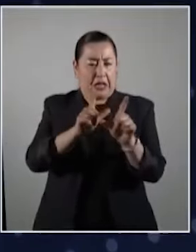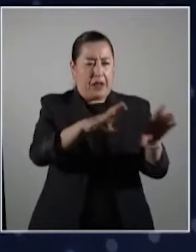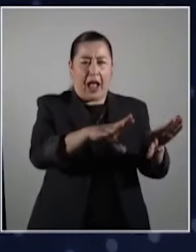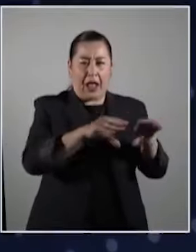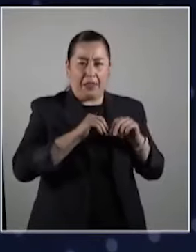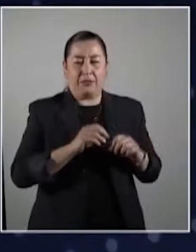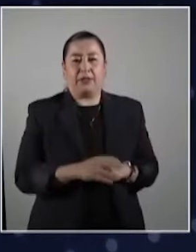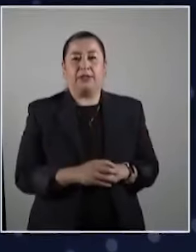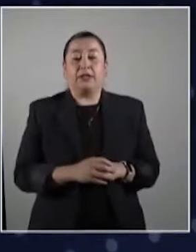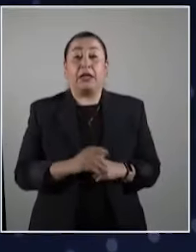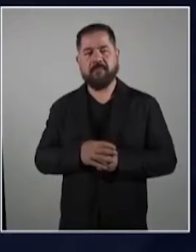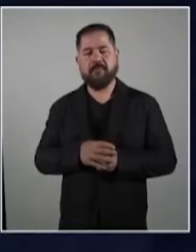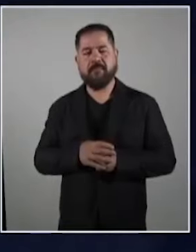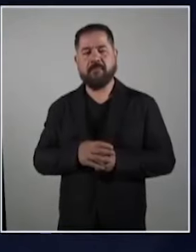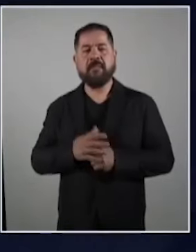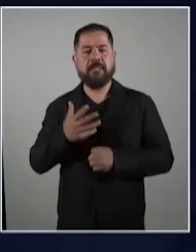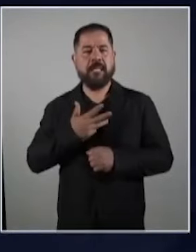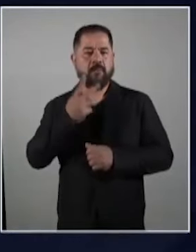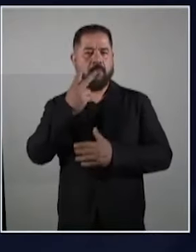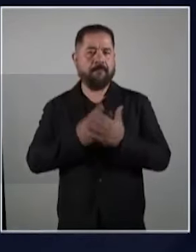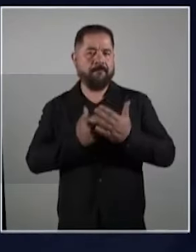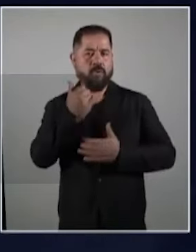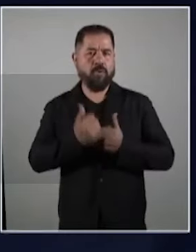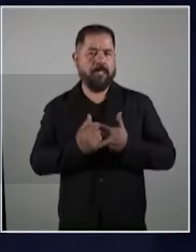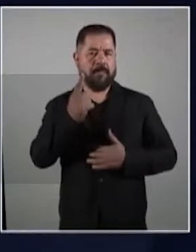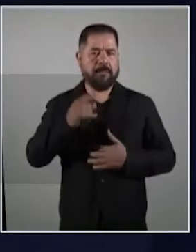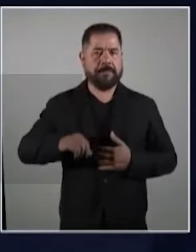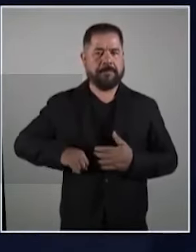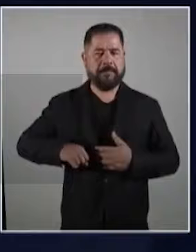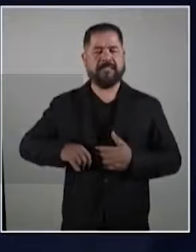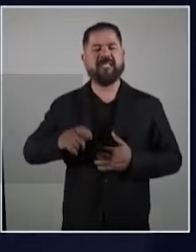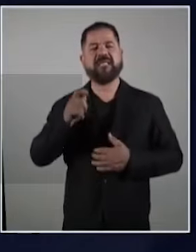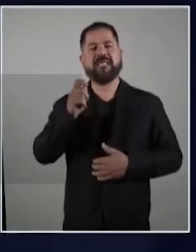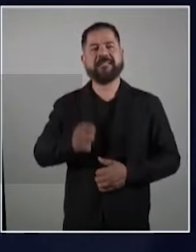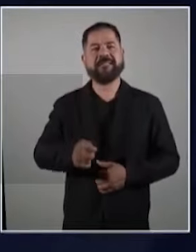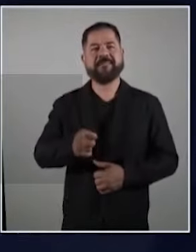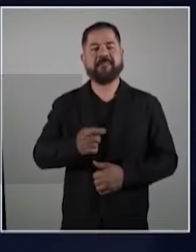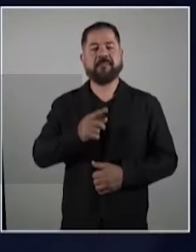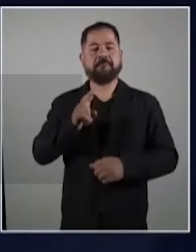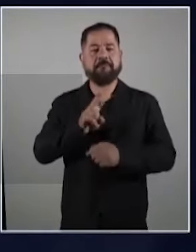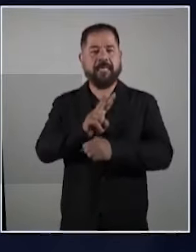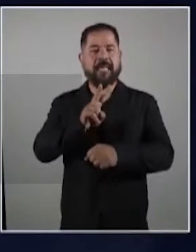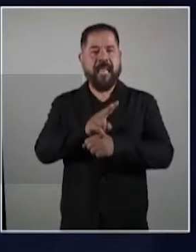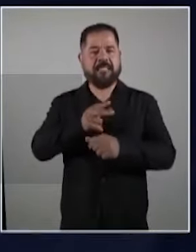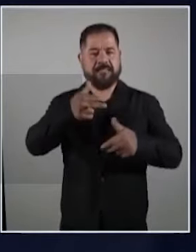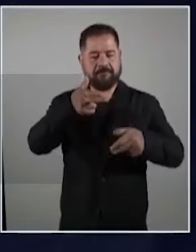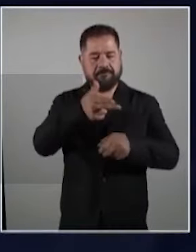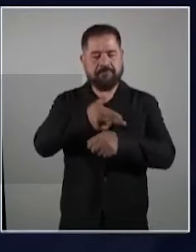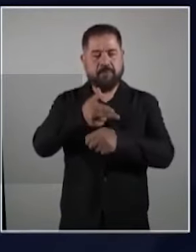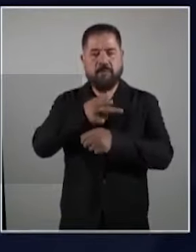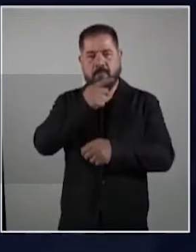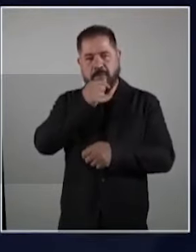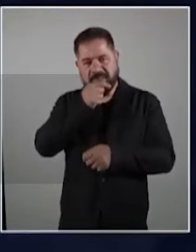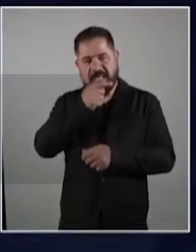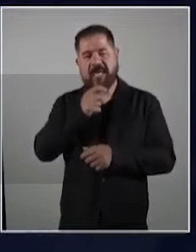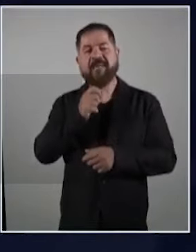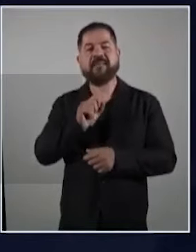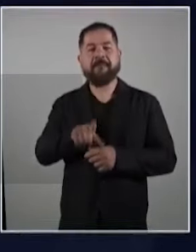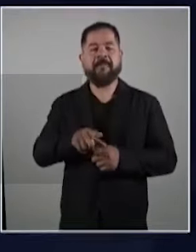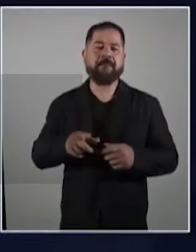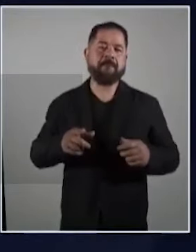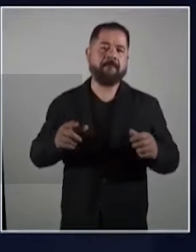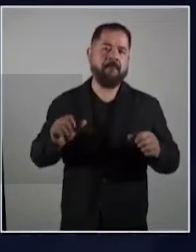salud que estamos teniendo en nuestro municipio tenemos un proyecto muy interesante que es la biovigilancia directa a la policía tanto a los elementos